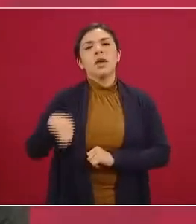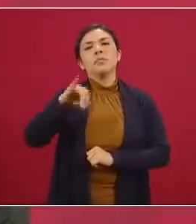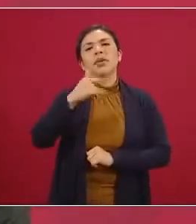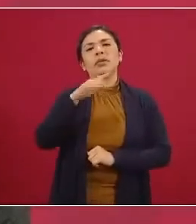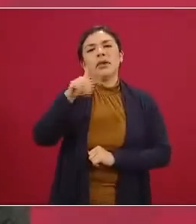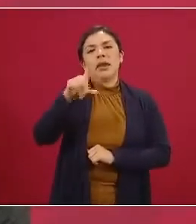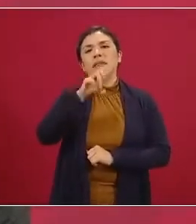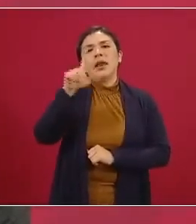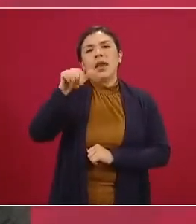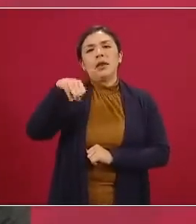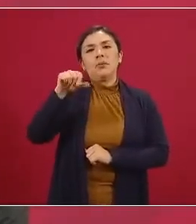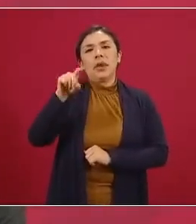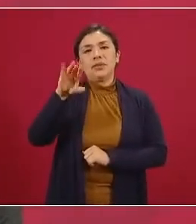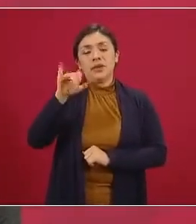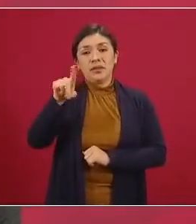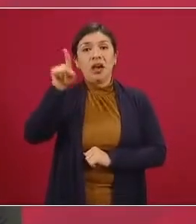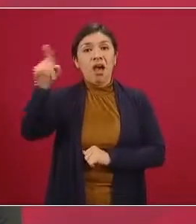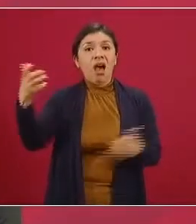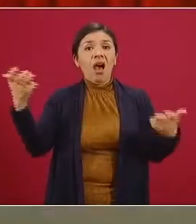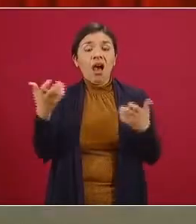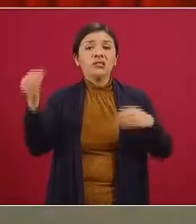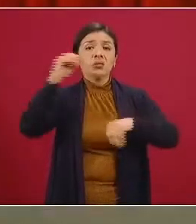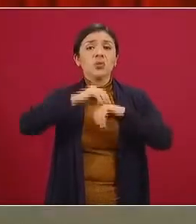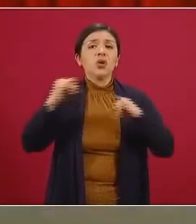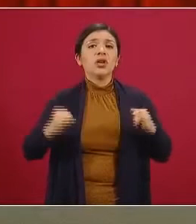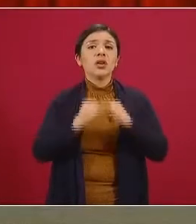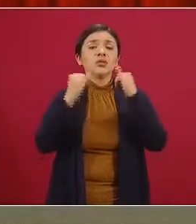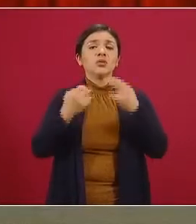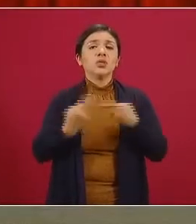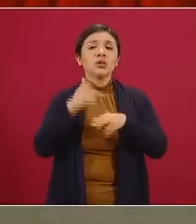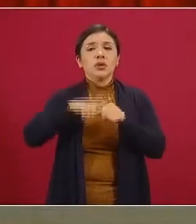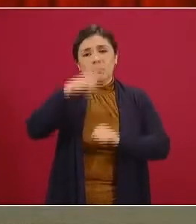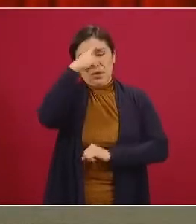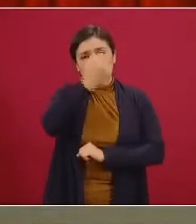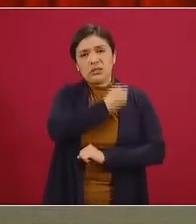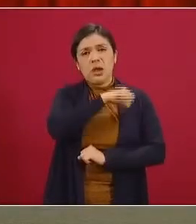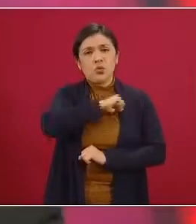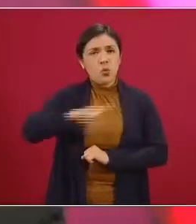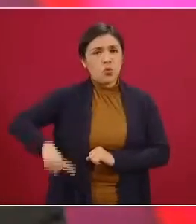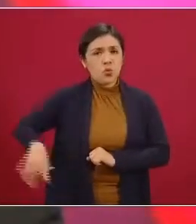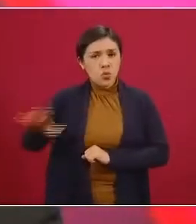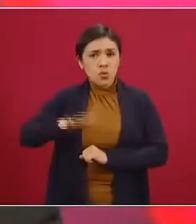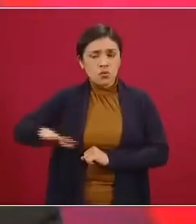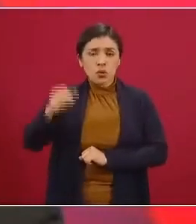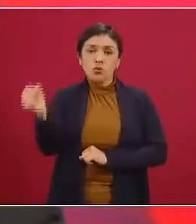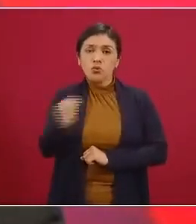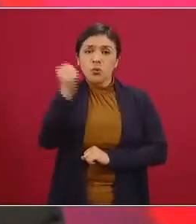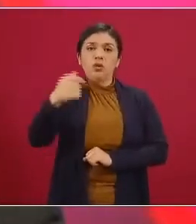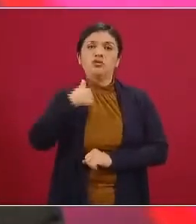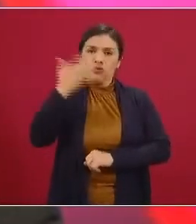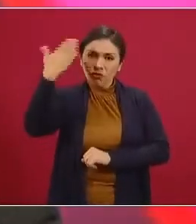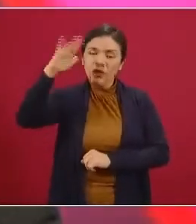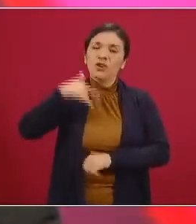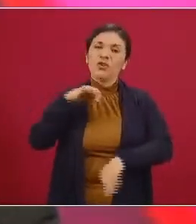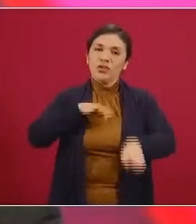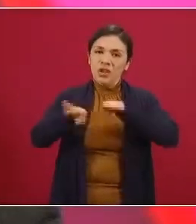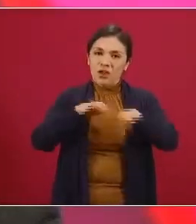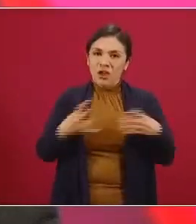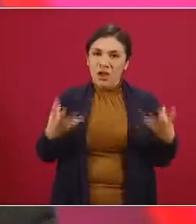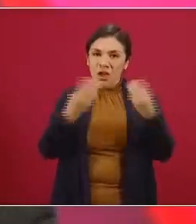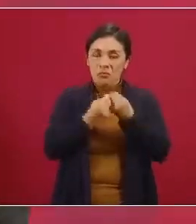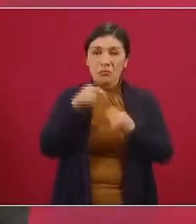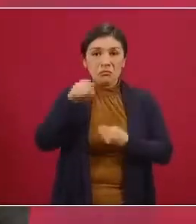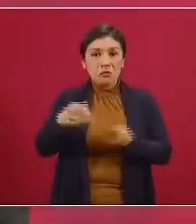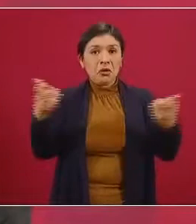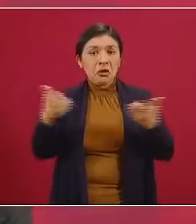Madrid. Él fue el creador del Instituto Nacional de Salud Pública, en el cual tengo el privilegio de haber trabajado y que ha sido